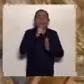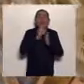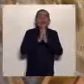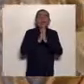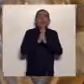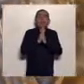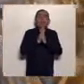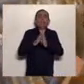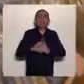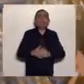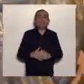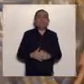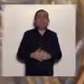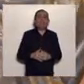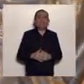Amén.